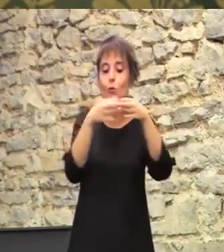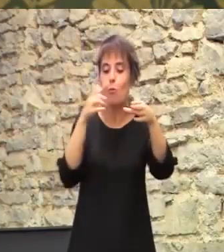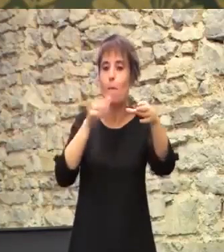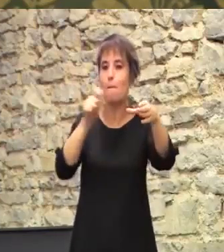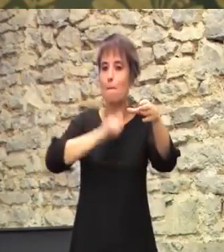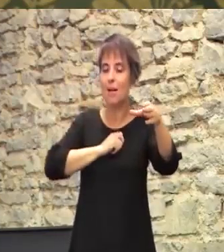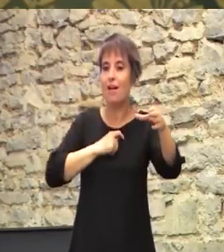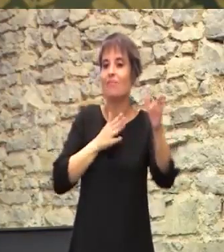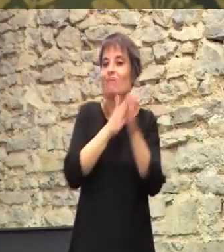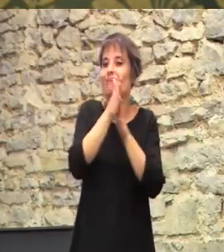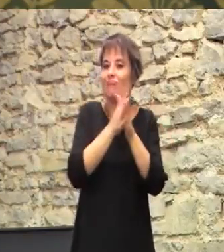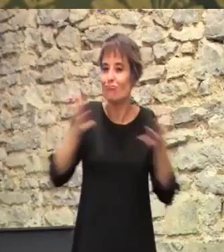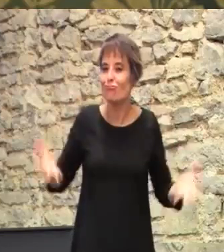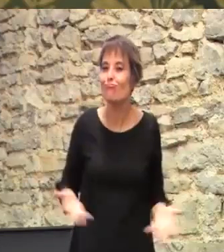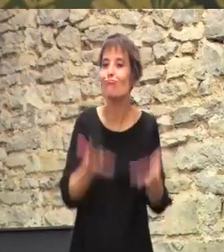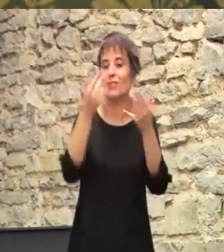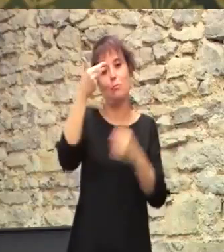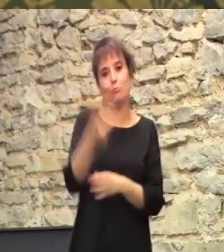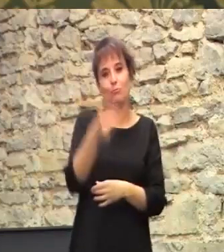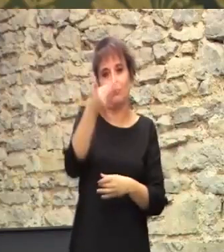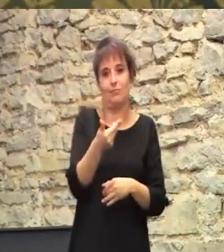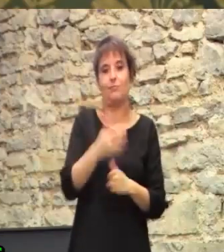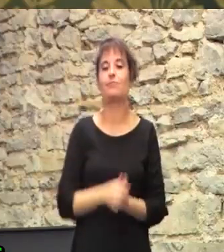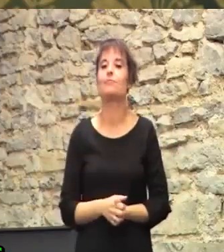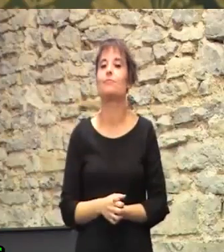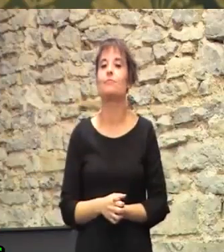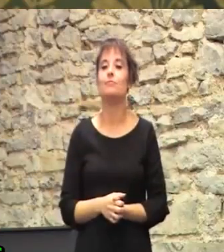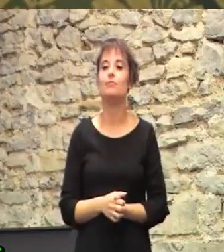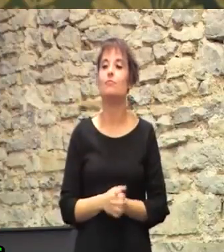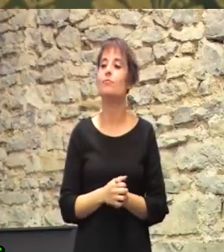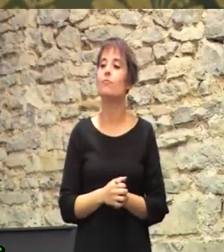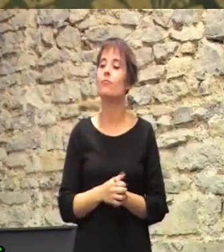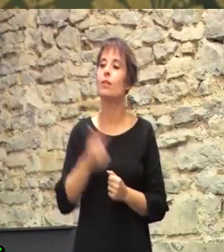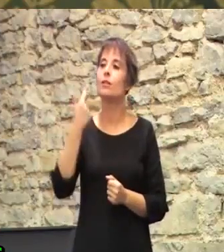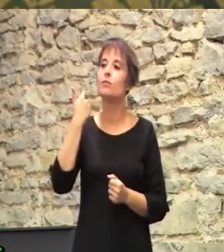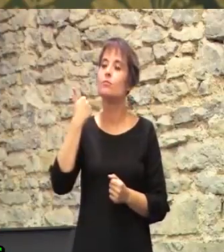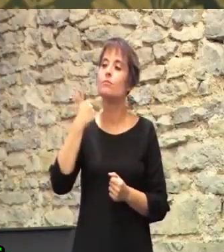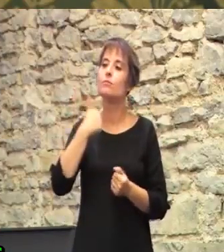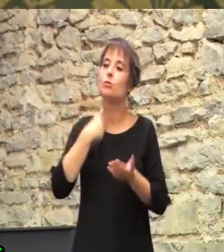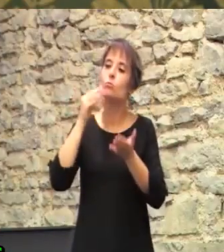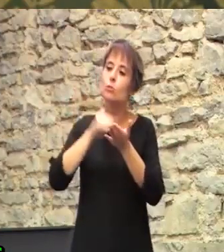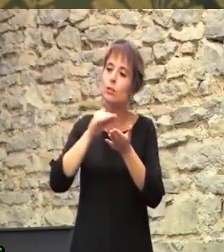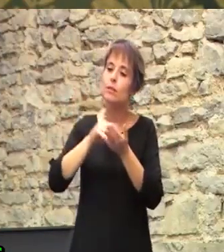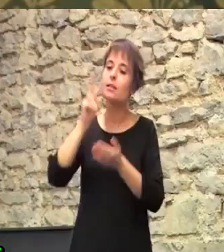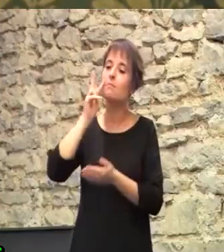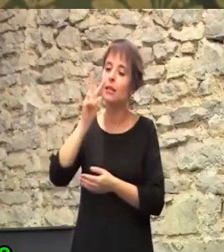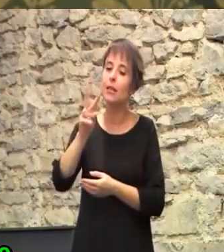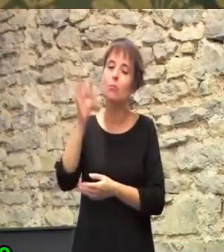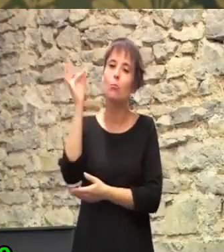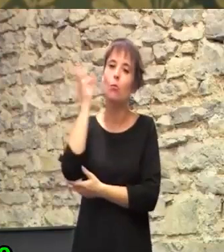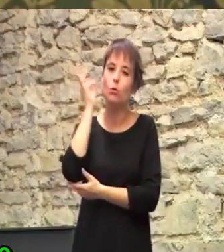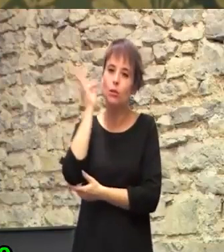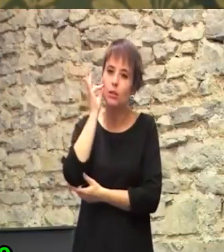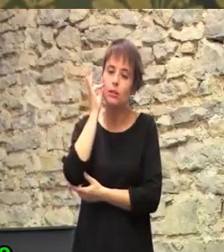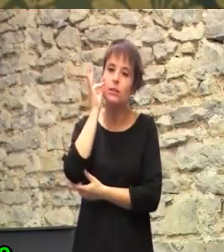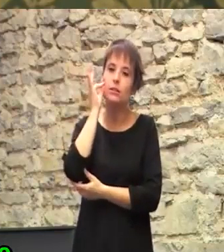estímulo y un desafío muy grande veía que las mujeres tenían dificultades de